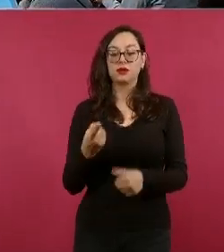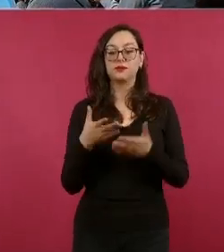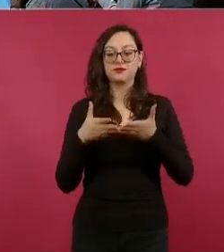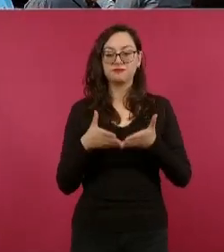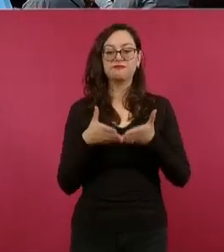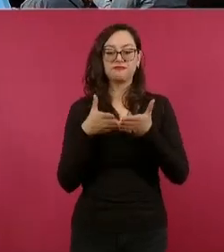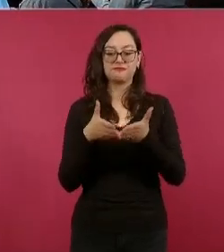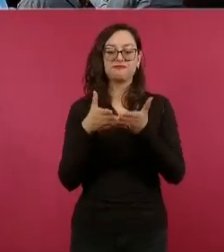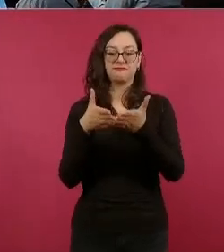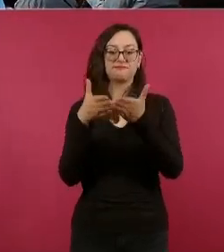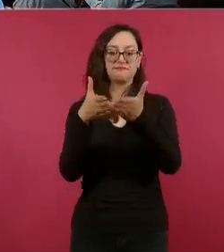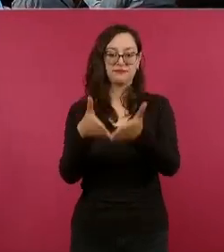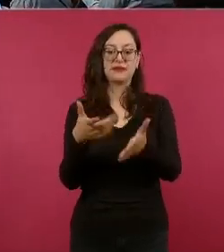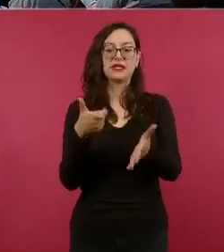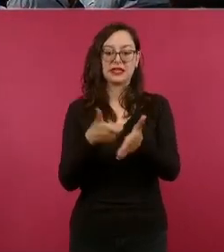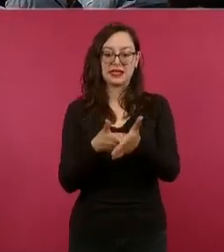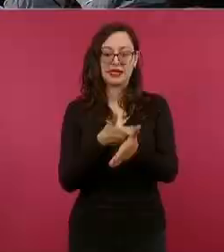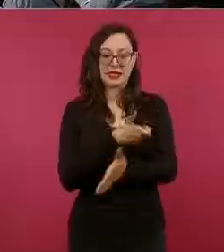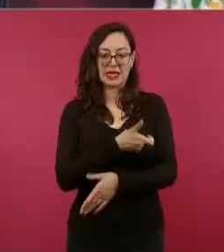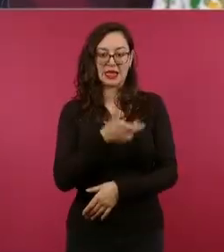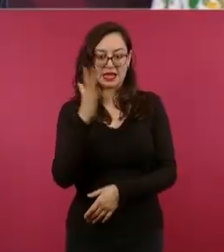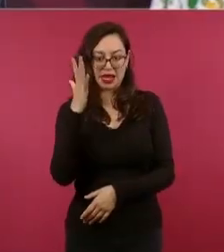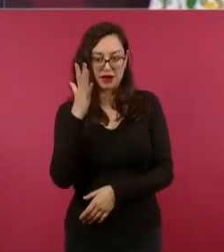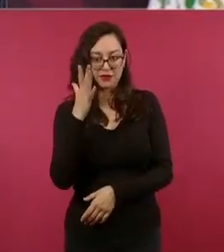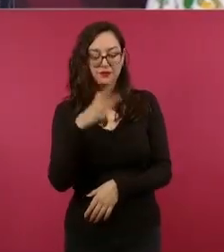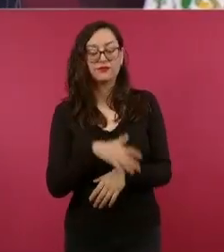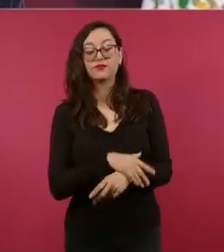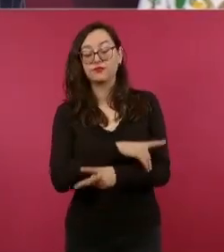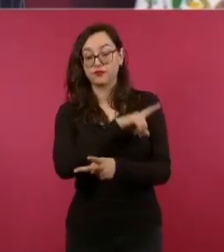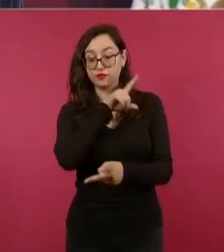No había semiconductores, chips,